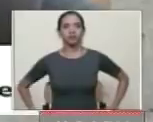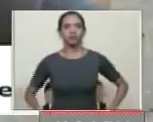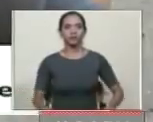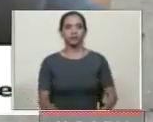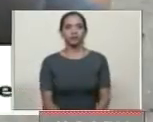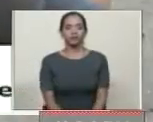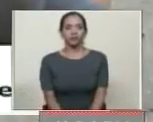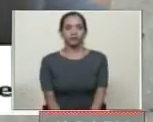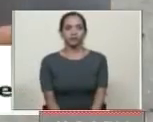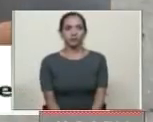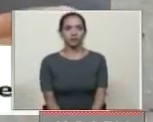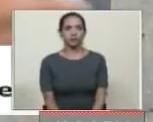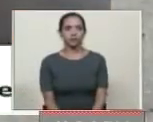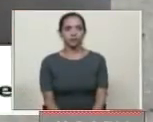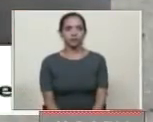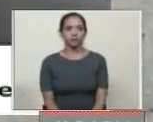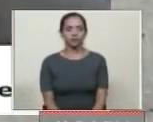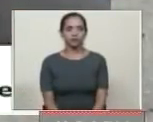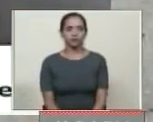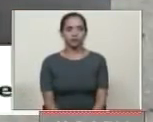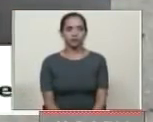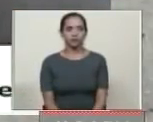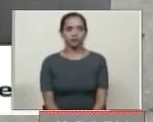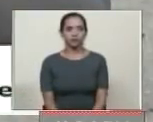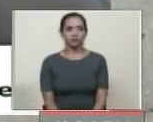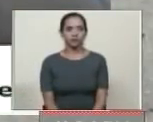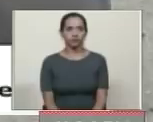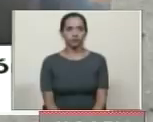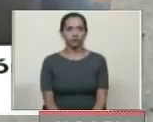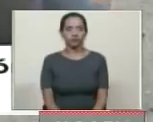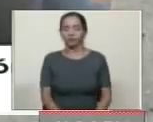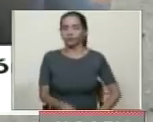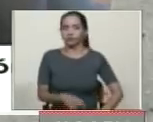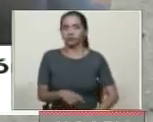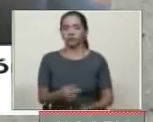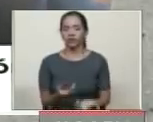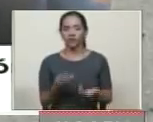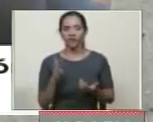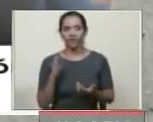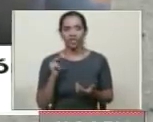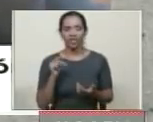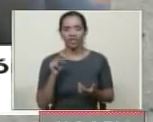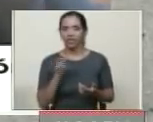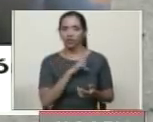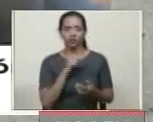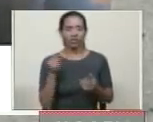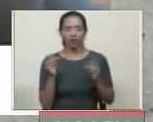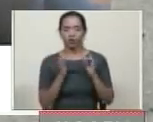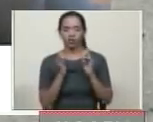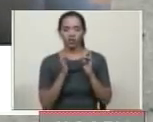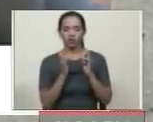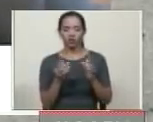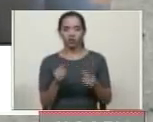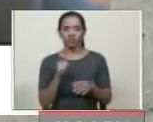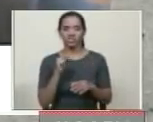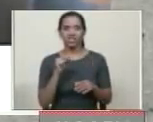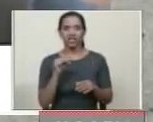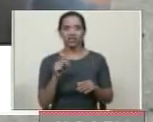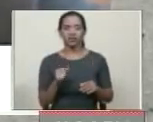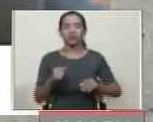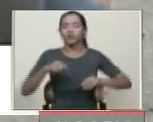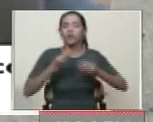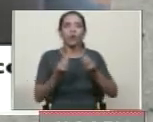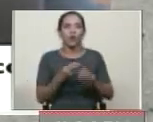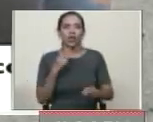WikiLeaks, con la cual no tiene contacto Assange, divulgó casos de corrupción de Moreno, muy grave. Moreno se